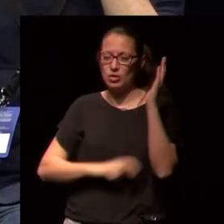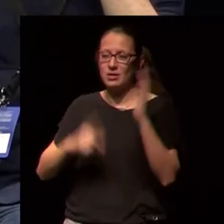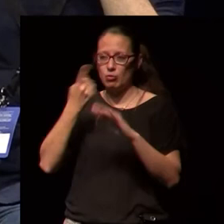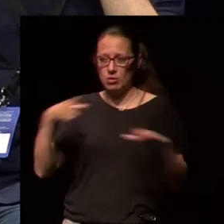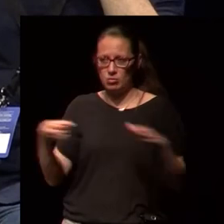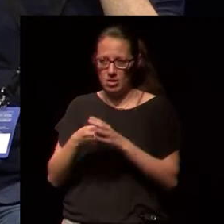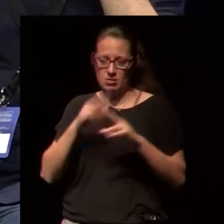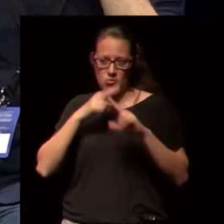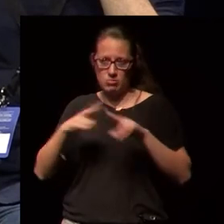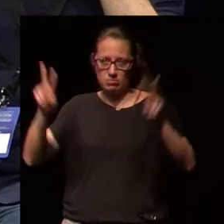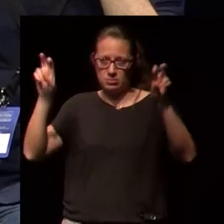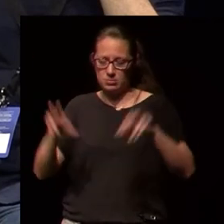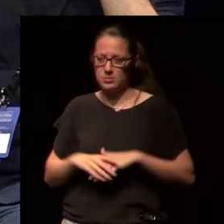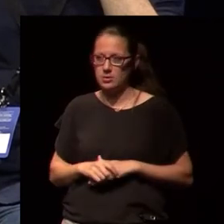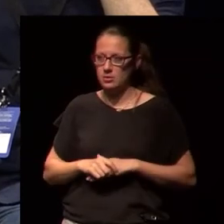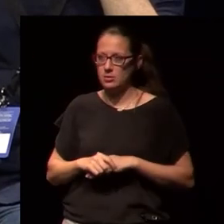comunidad.